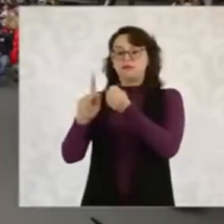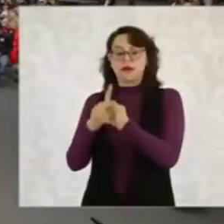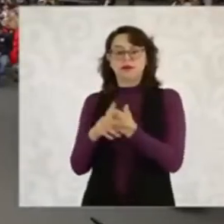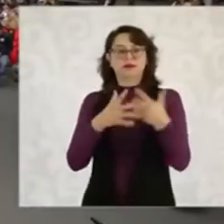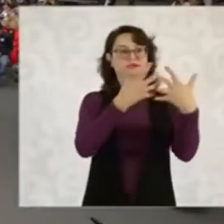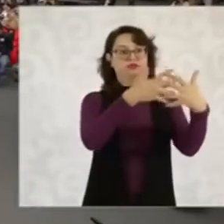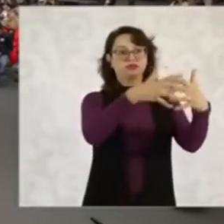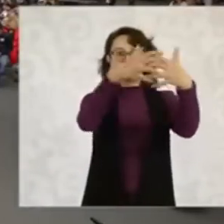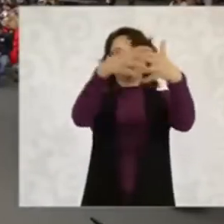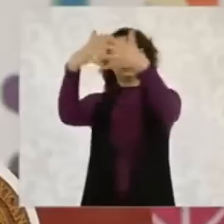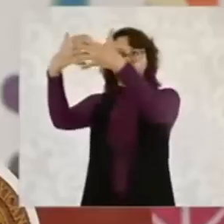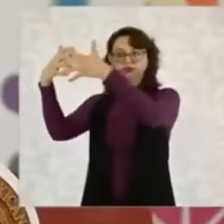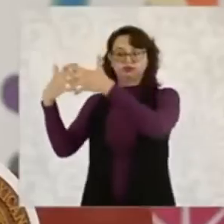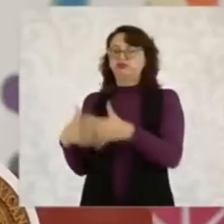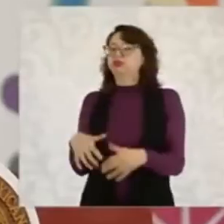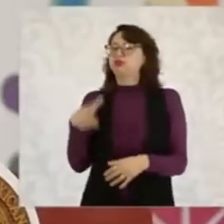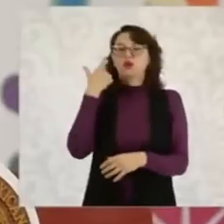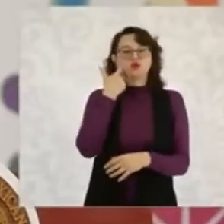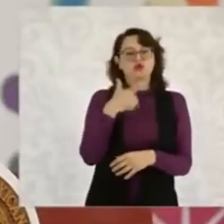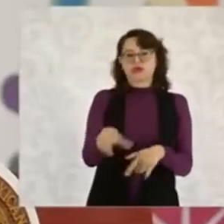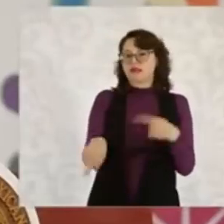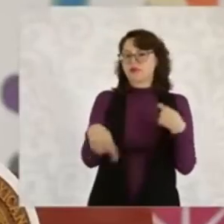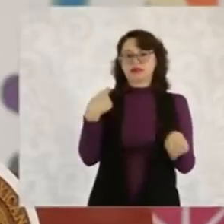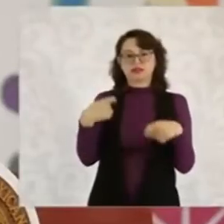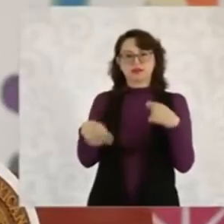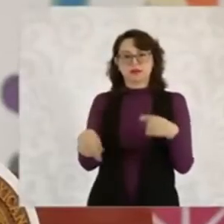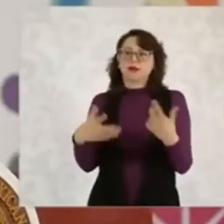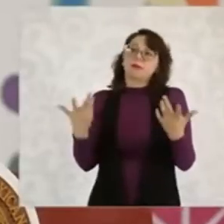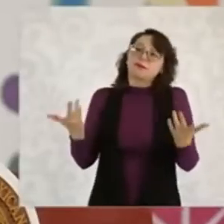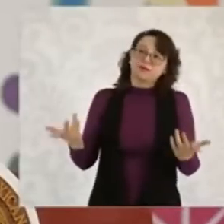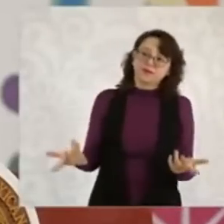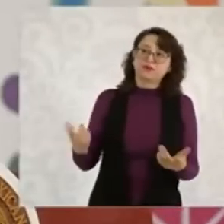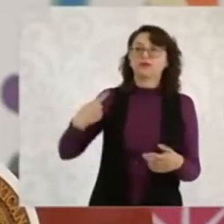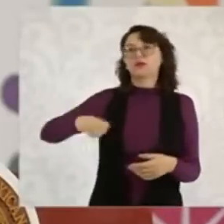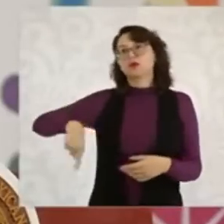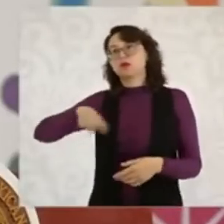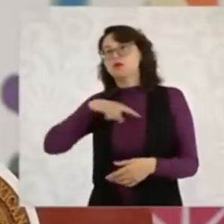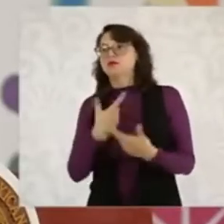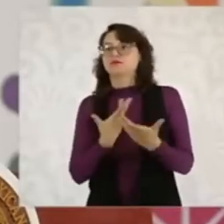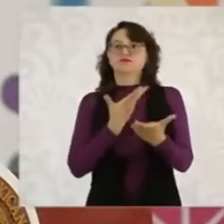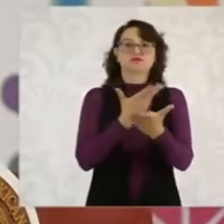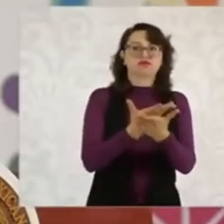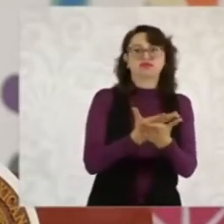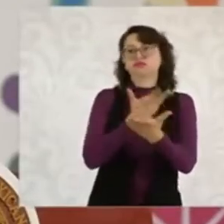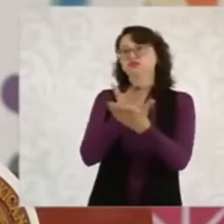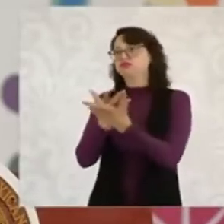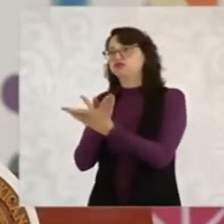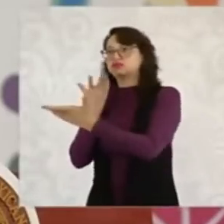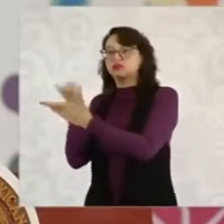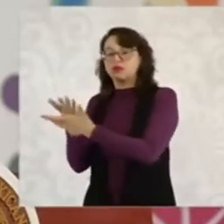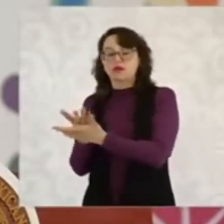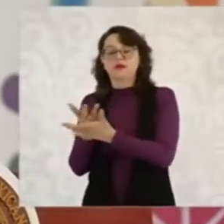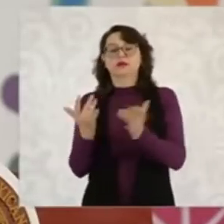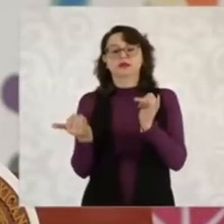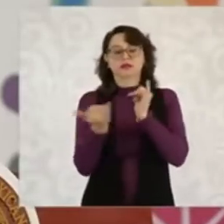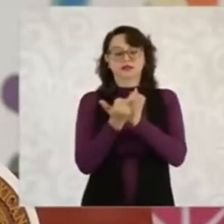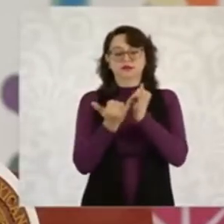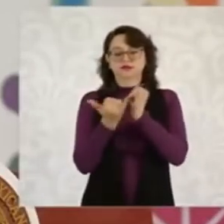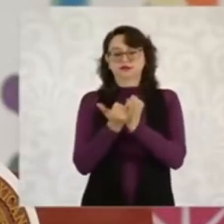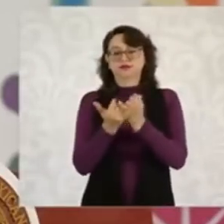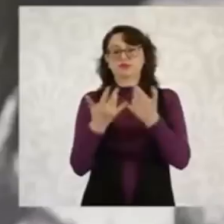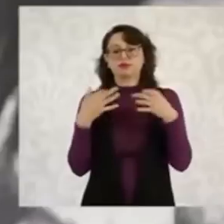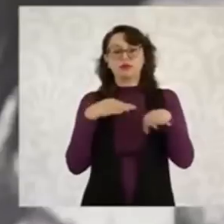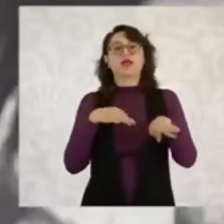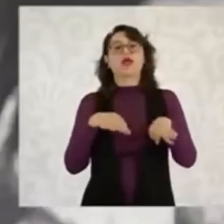industrializadas, y decirles que, a diferencia de otros enfoques que se han centrado fundamentalmente en la clasificación de los trabajadores,